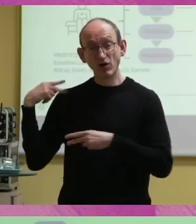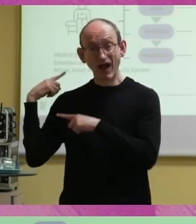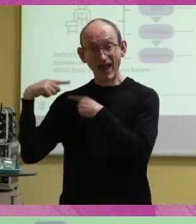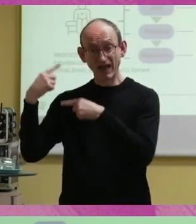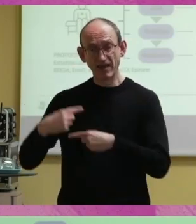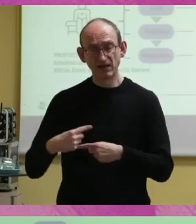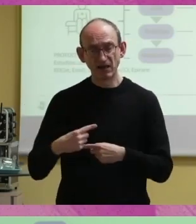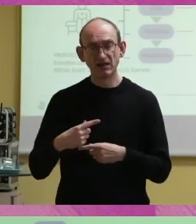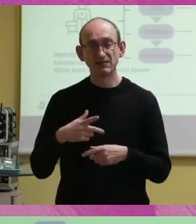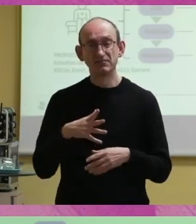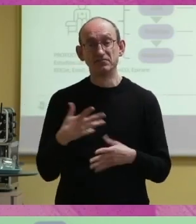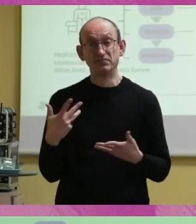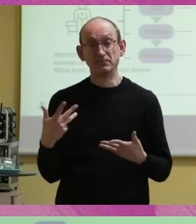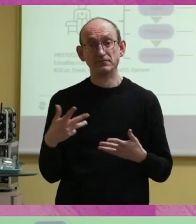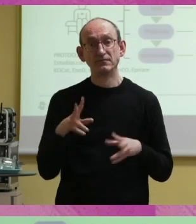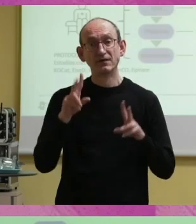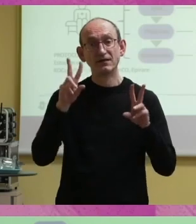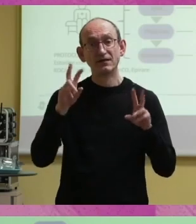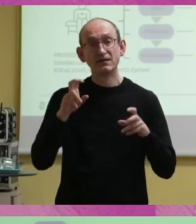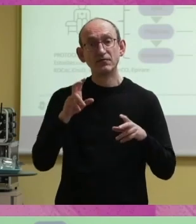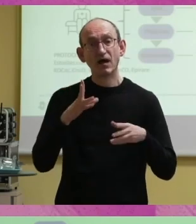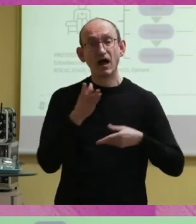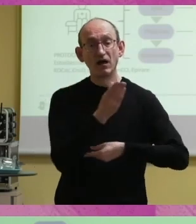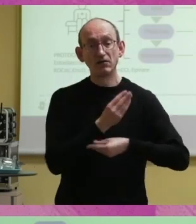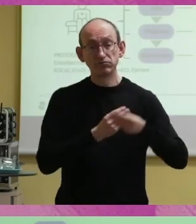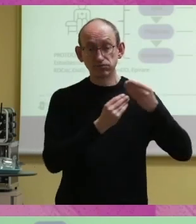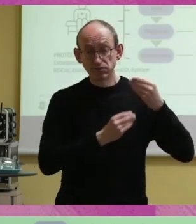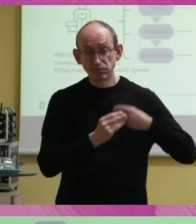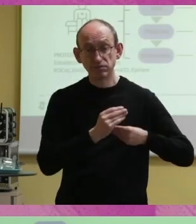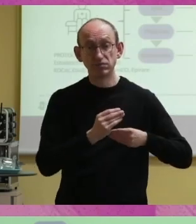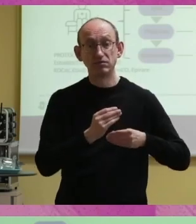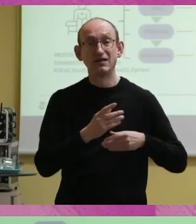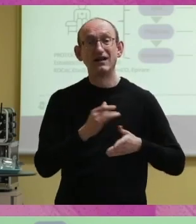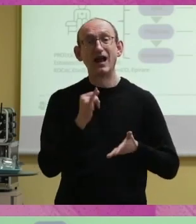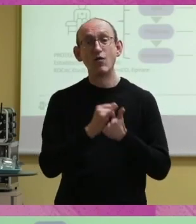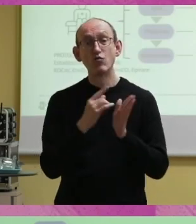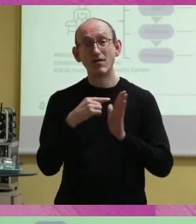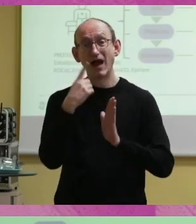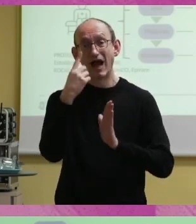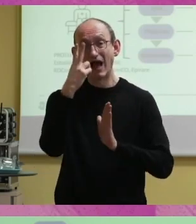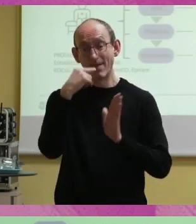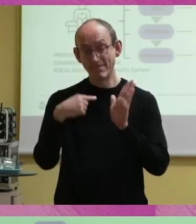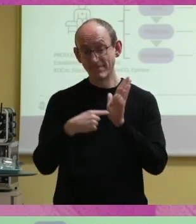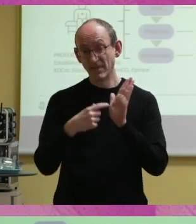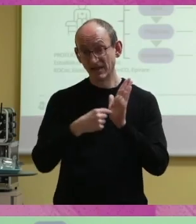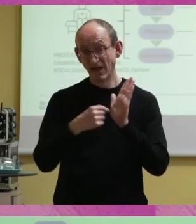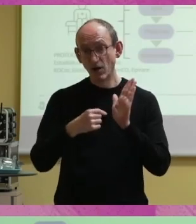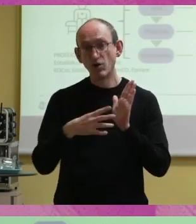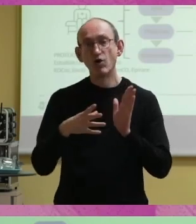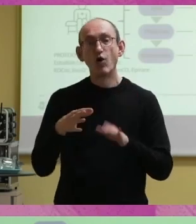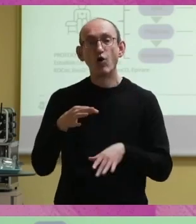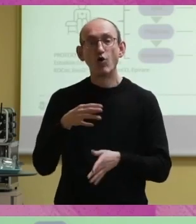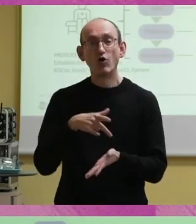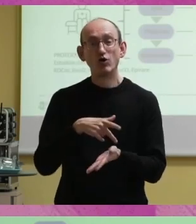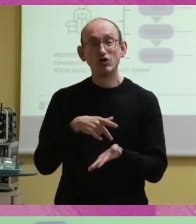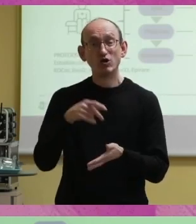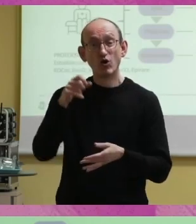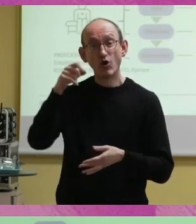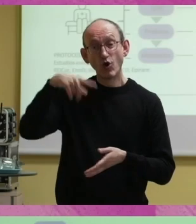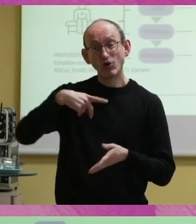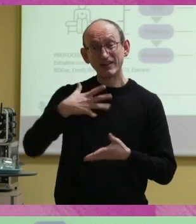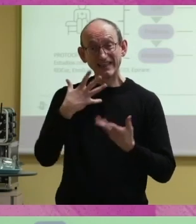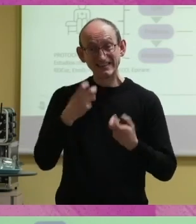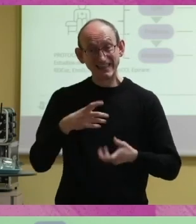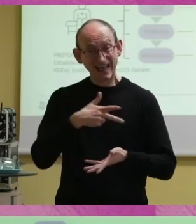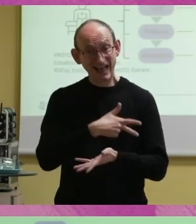el cribado que se hace a nivel neonatal, la prueba del talón, que le llamábamos antes, o la de la gota seca de sangre, nos